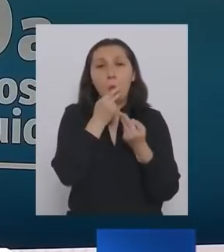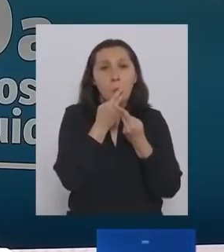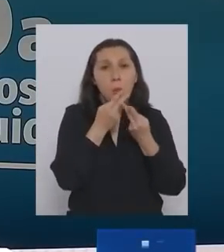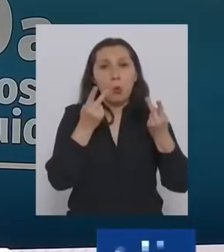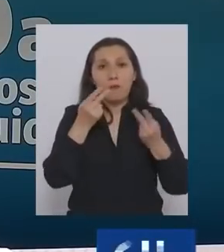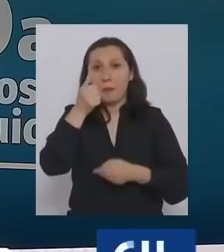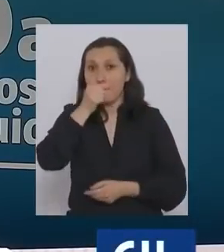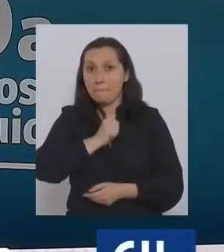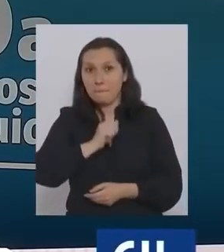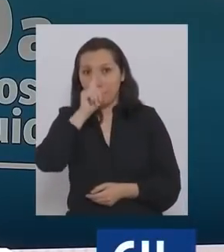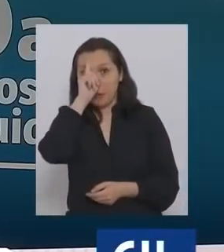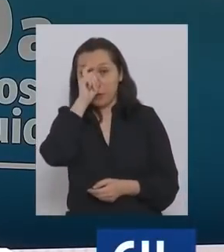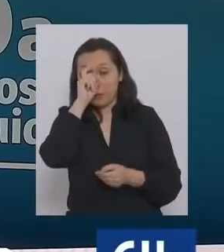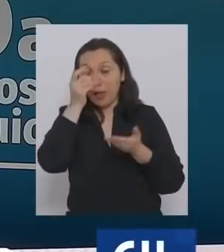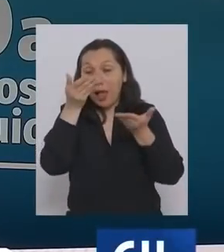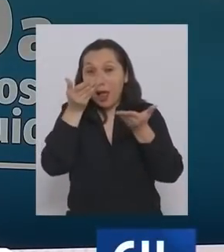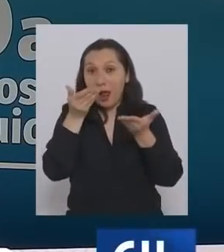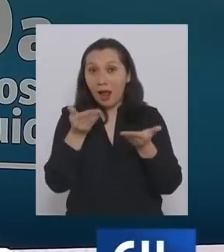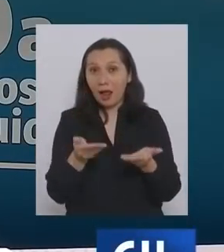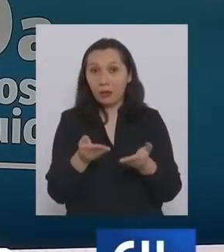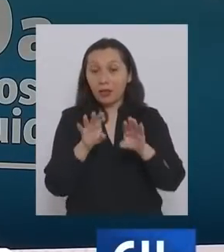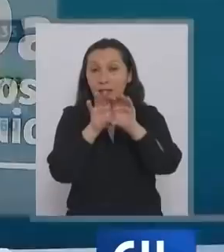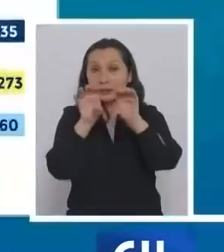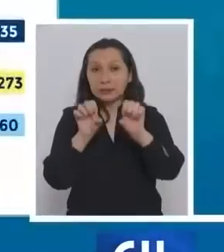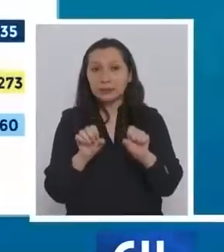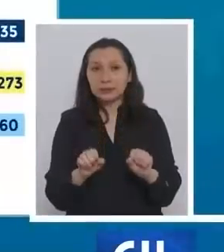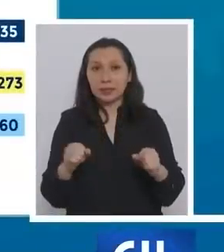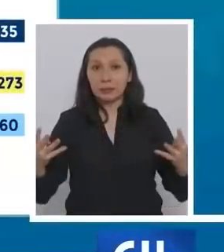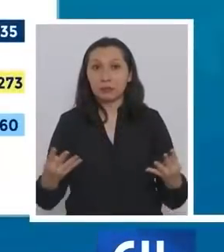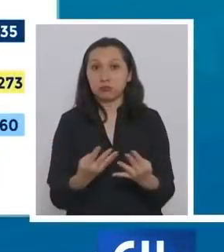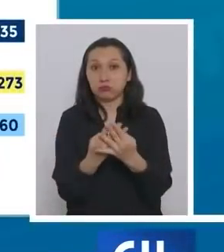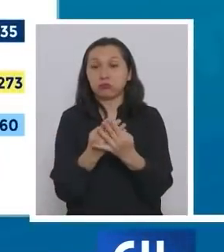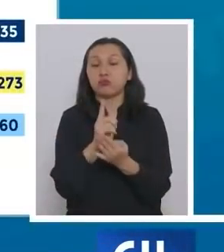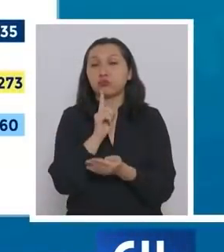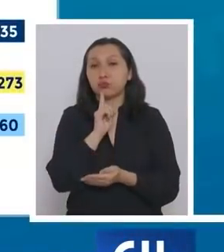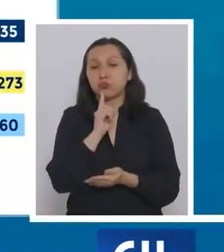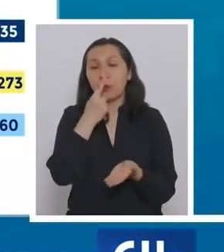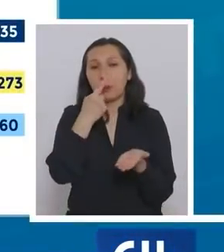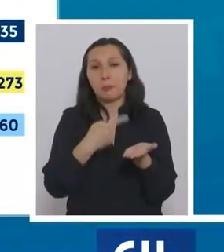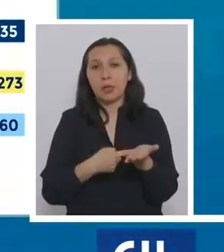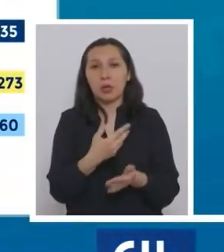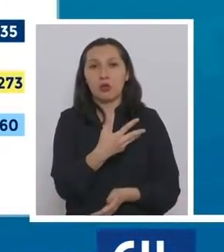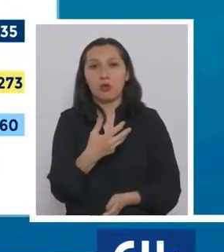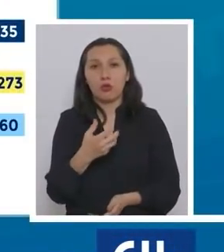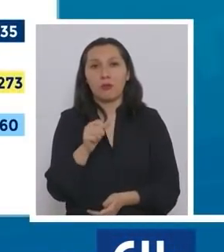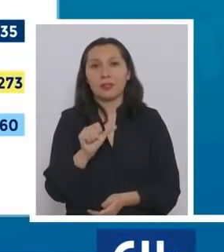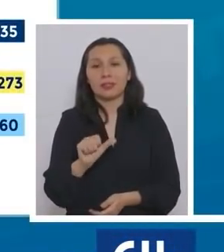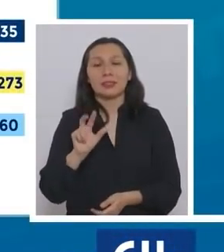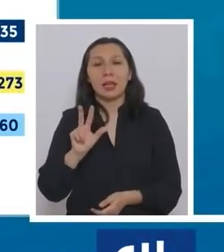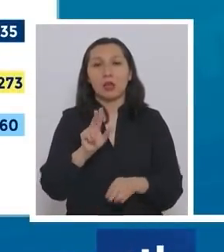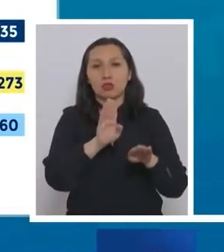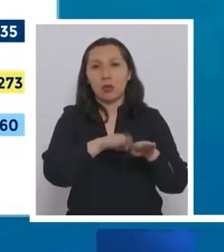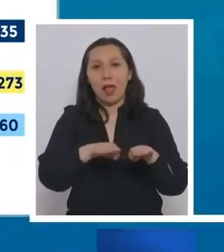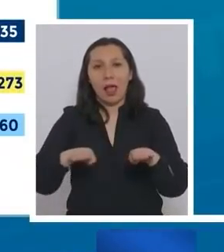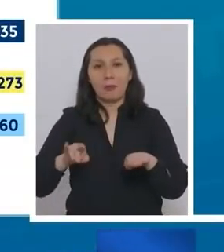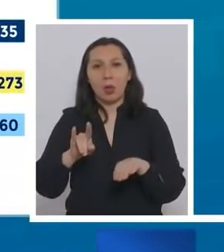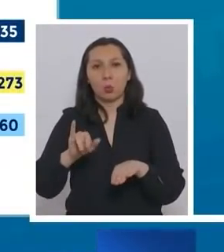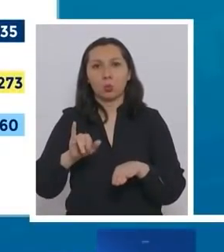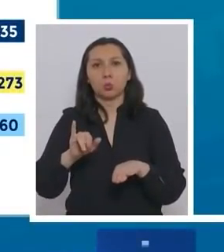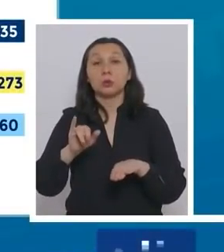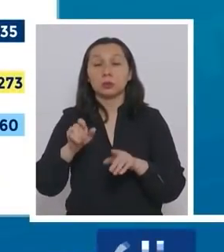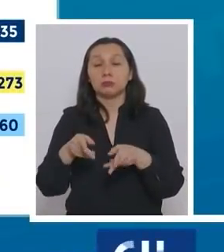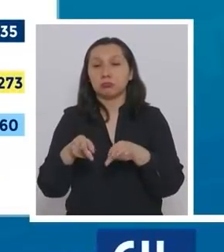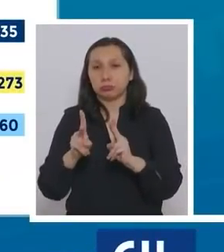público-privada. En la actualidad, el sistema integrado cuenta con 1.968 camas UCI